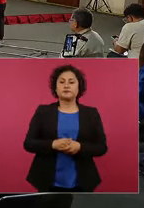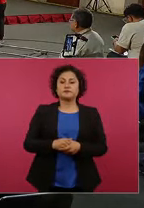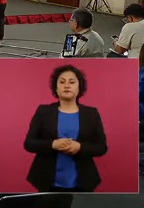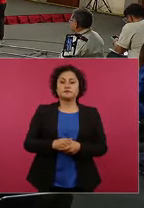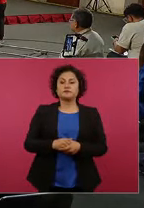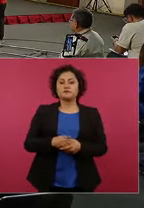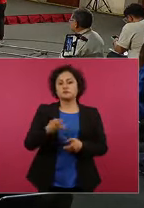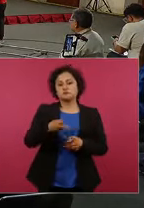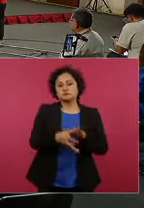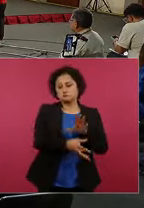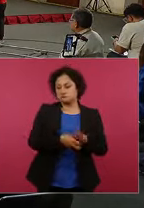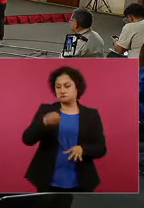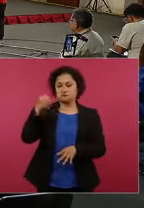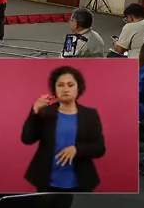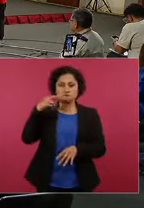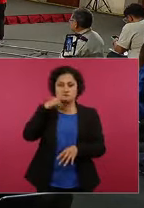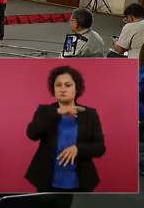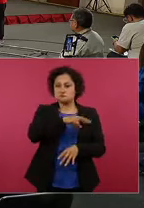pronto.